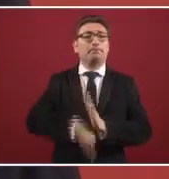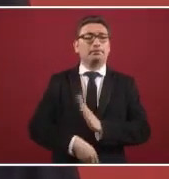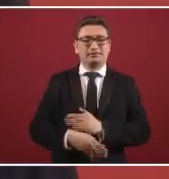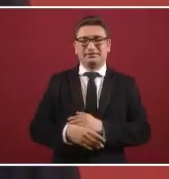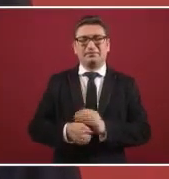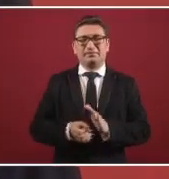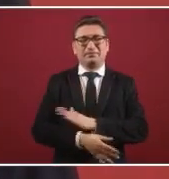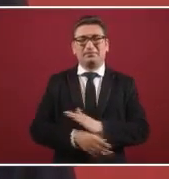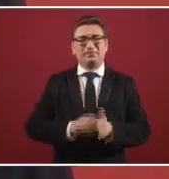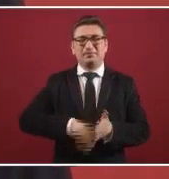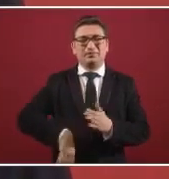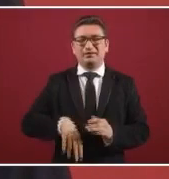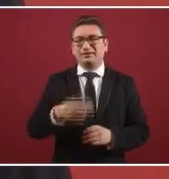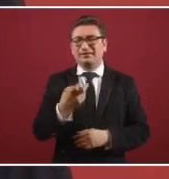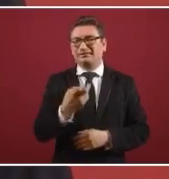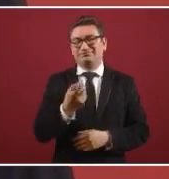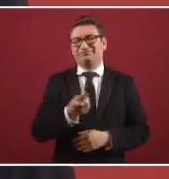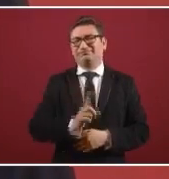cuando no era eso.